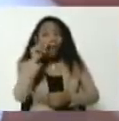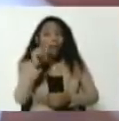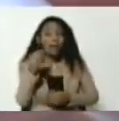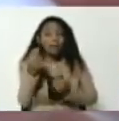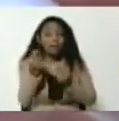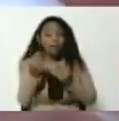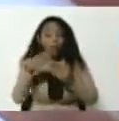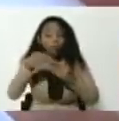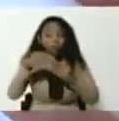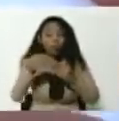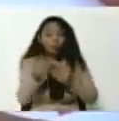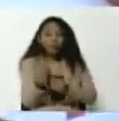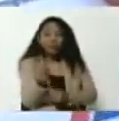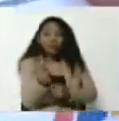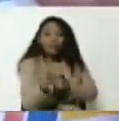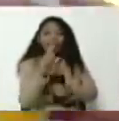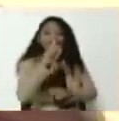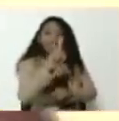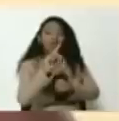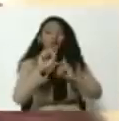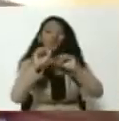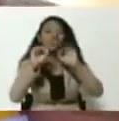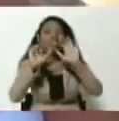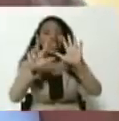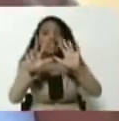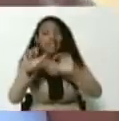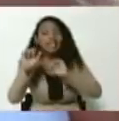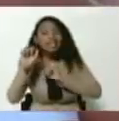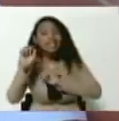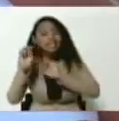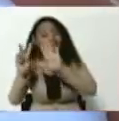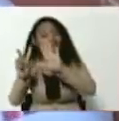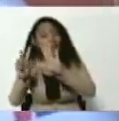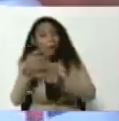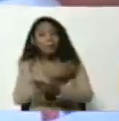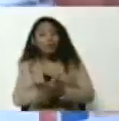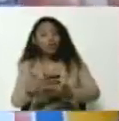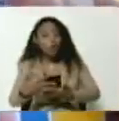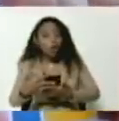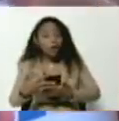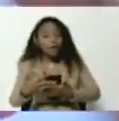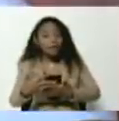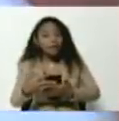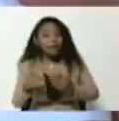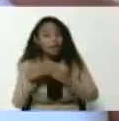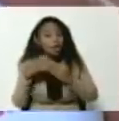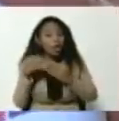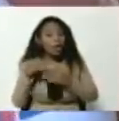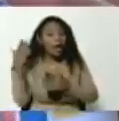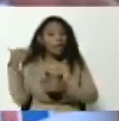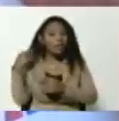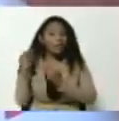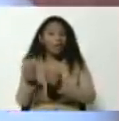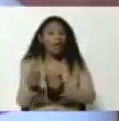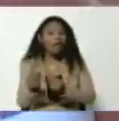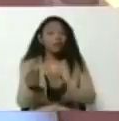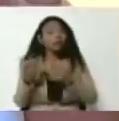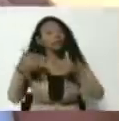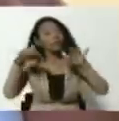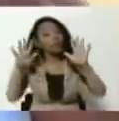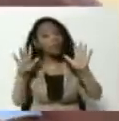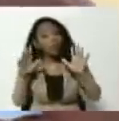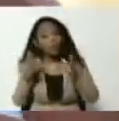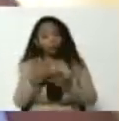billetes hasta por 187 millones de dólares en la gestión de Rafael Ramírez. Y luego, por supuesto,